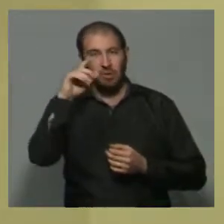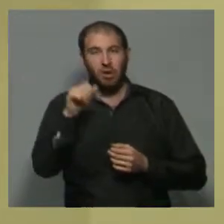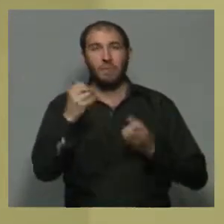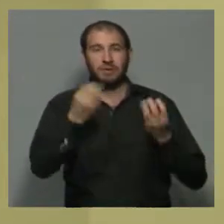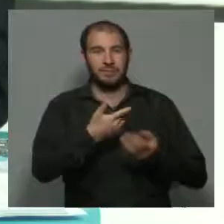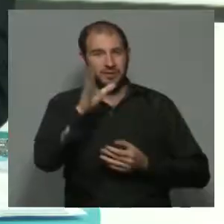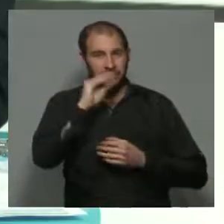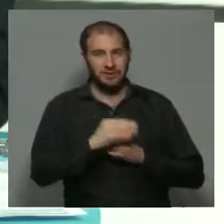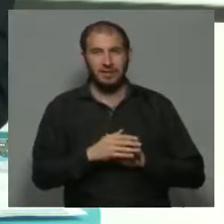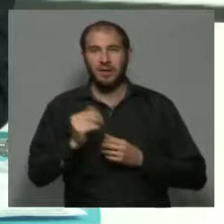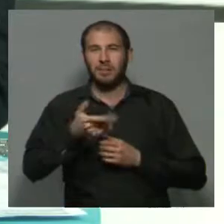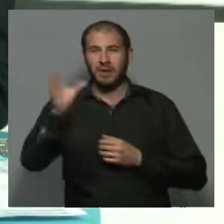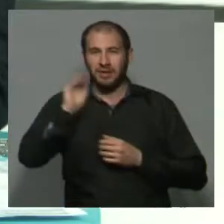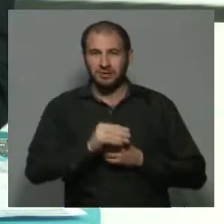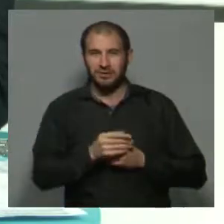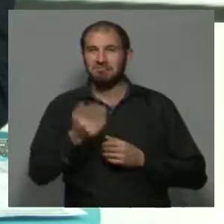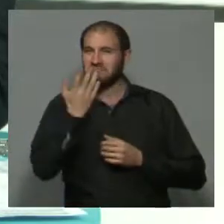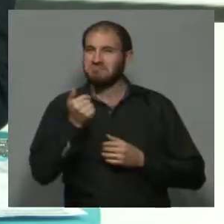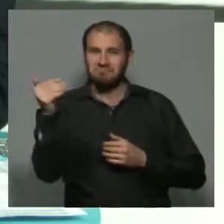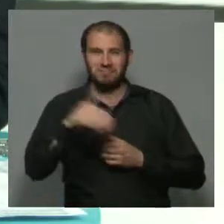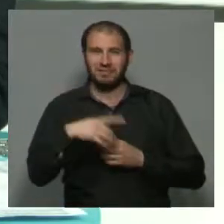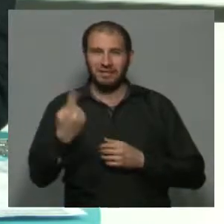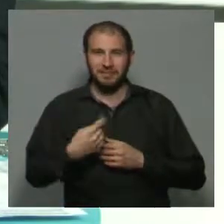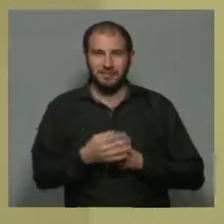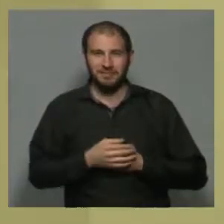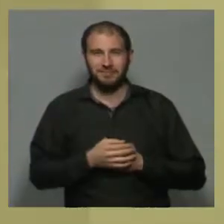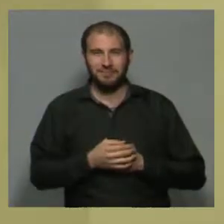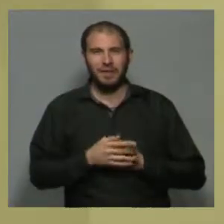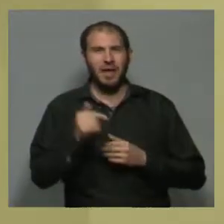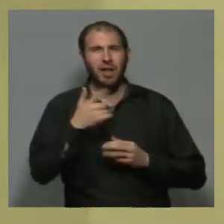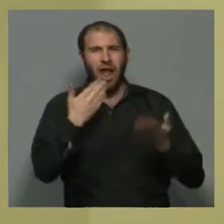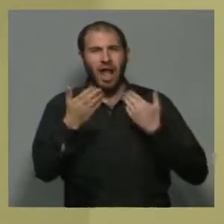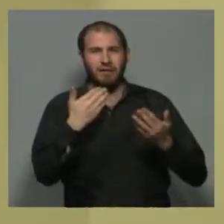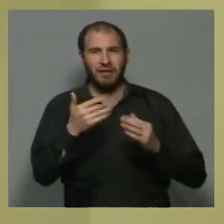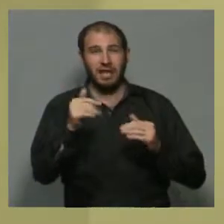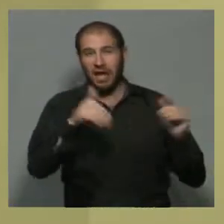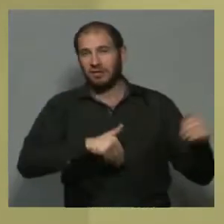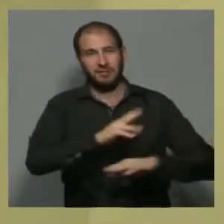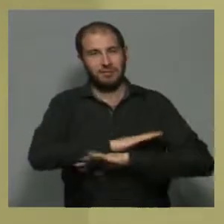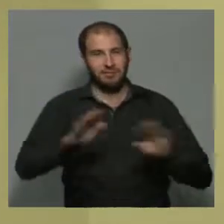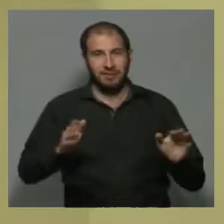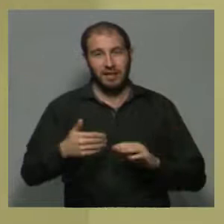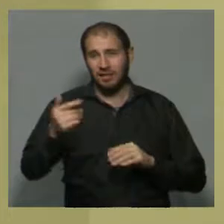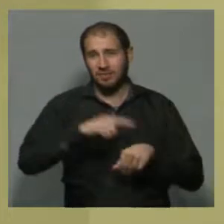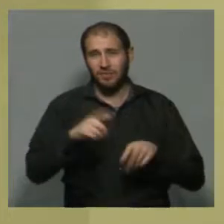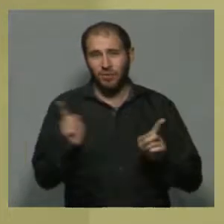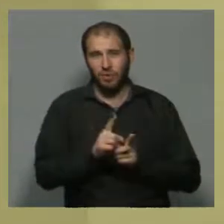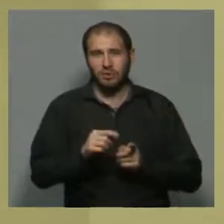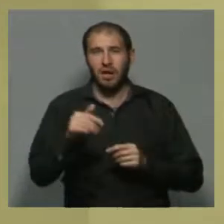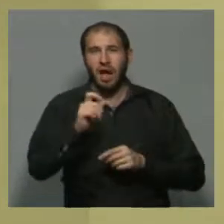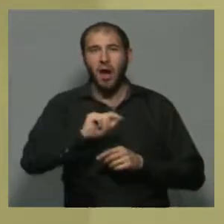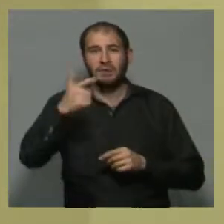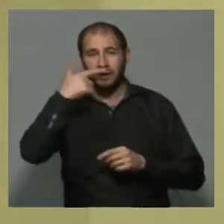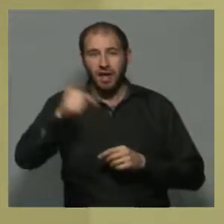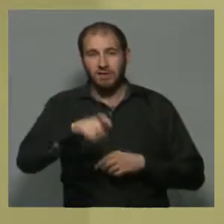José? Buenas noches. Muy buenas noches, un placer como siempre. Bueno, vamos a hablar, pasaron las elecciones hace muy poquito, hubo un aumento